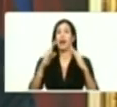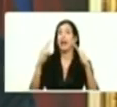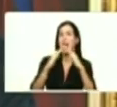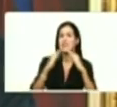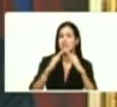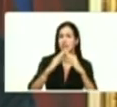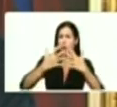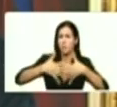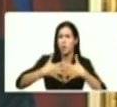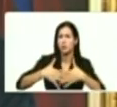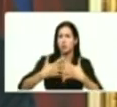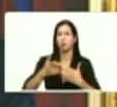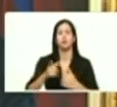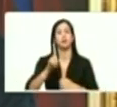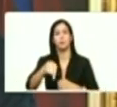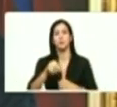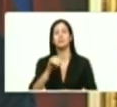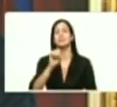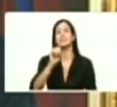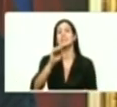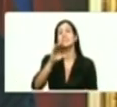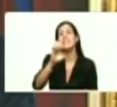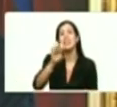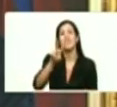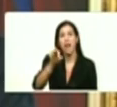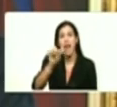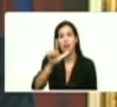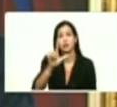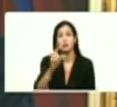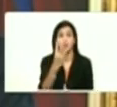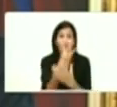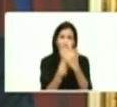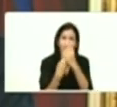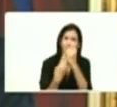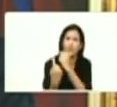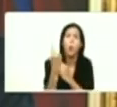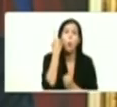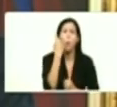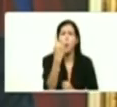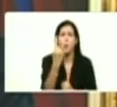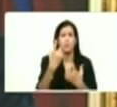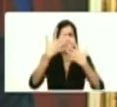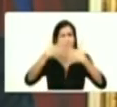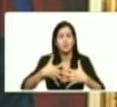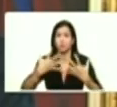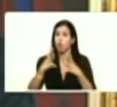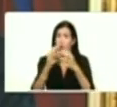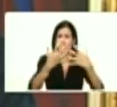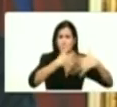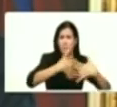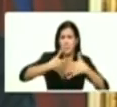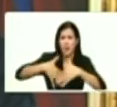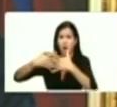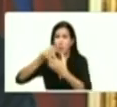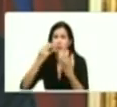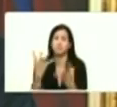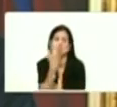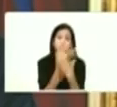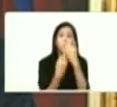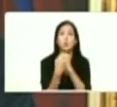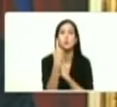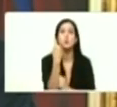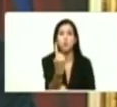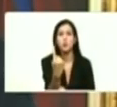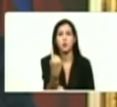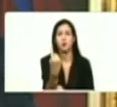corporación cebal en una sola mega corporación que se dirija con un